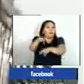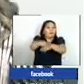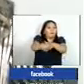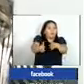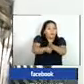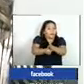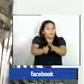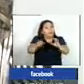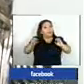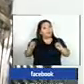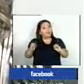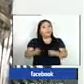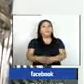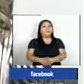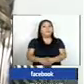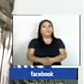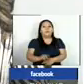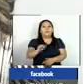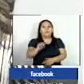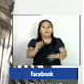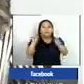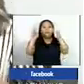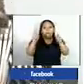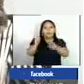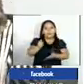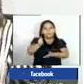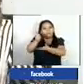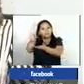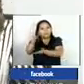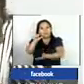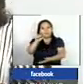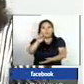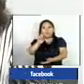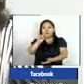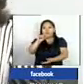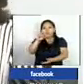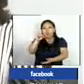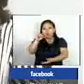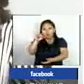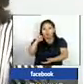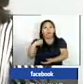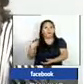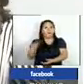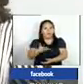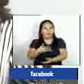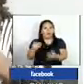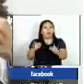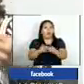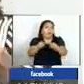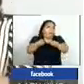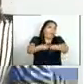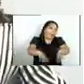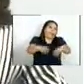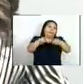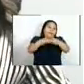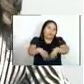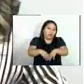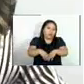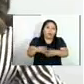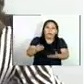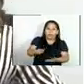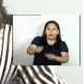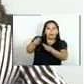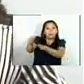Legislativa. Además, en el tema de los subsidios, nosotros como Estado también hemos perdido muchísimo dinero. Se les está dando un